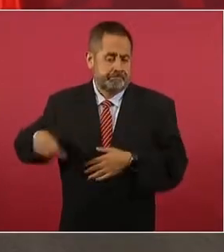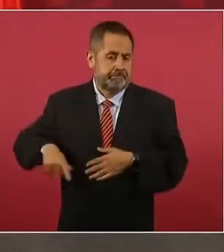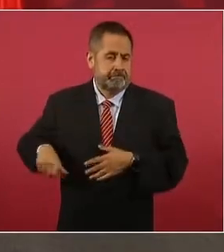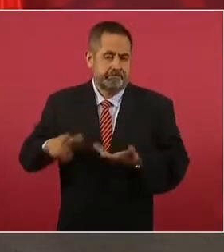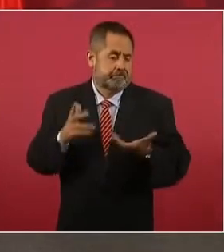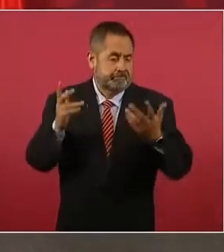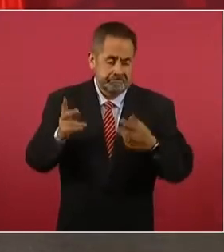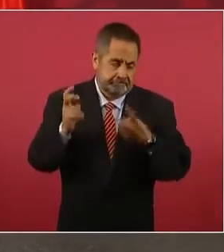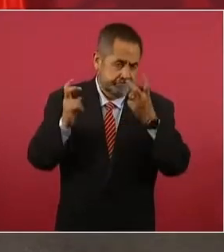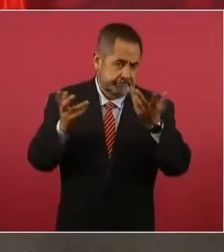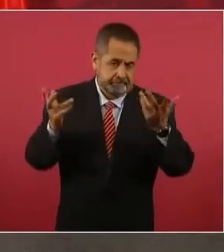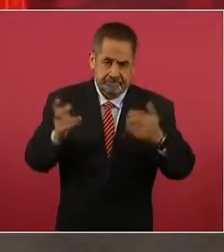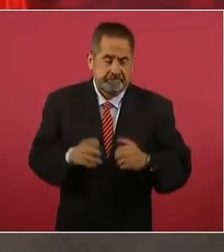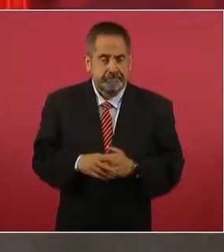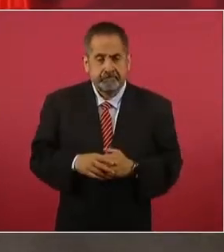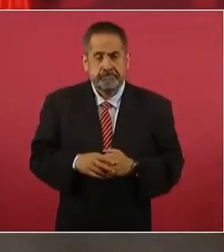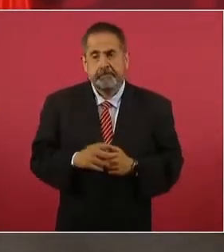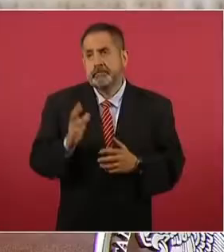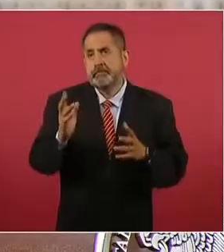o